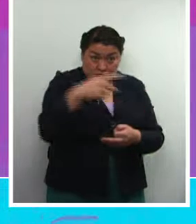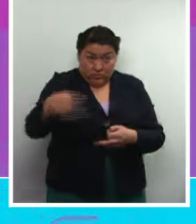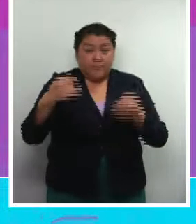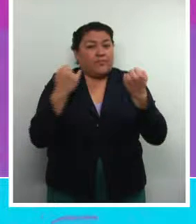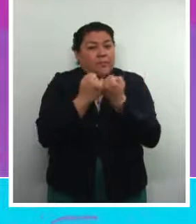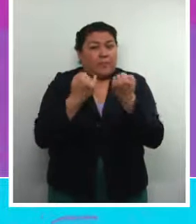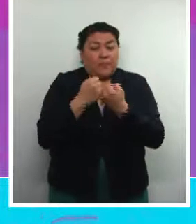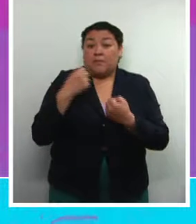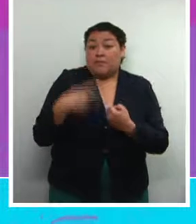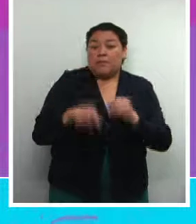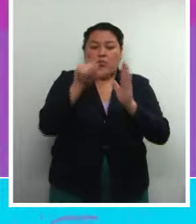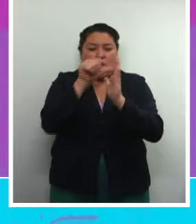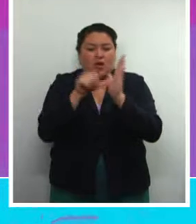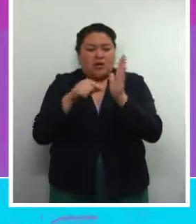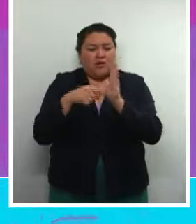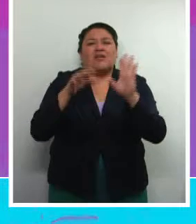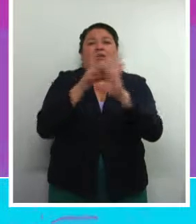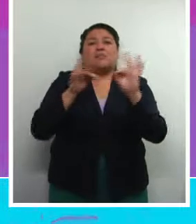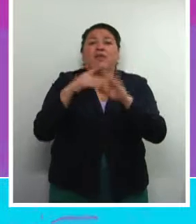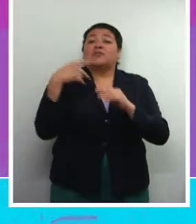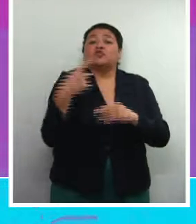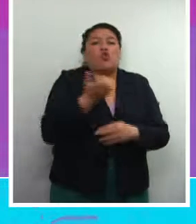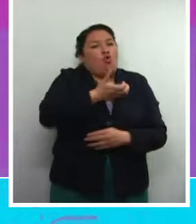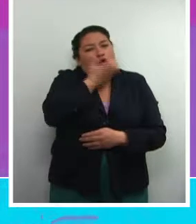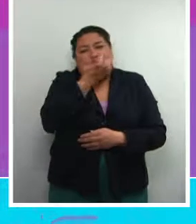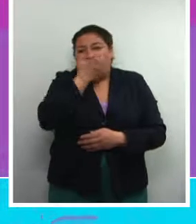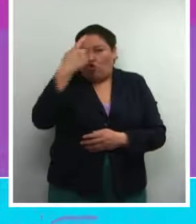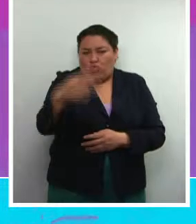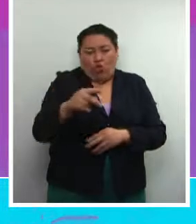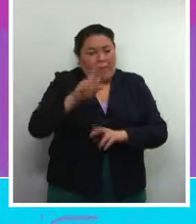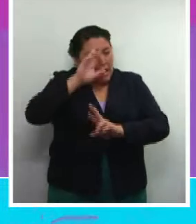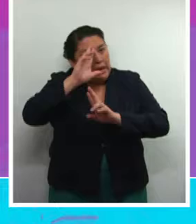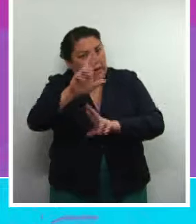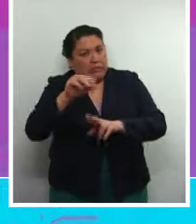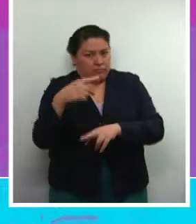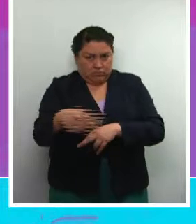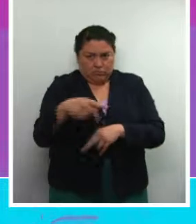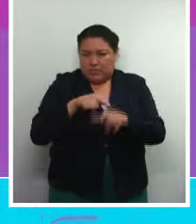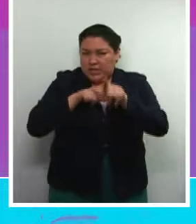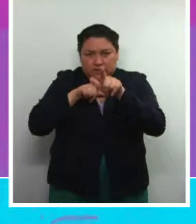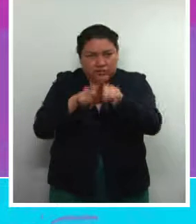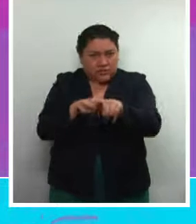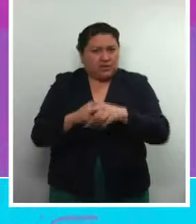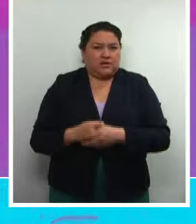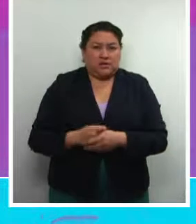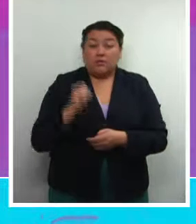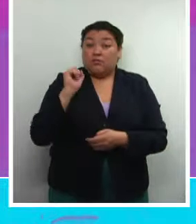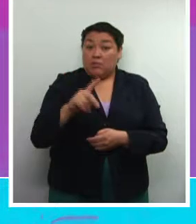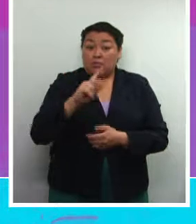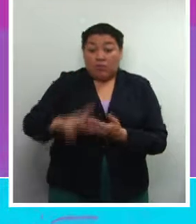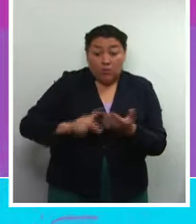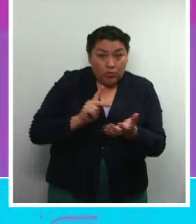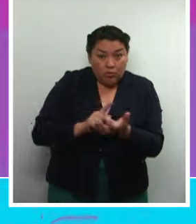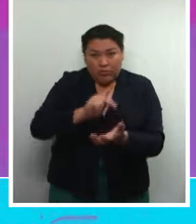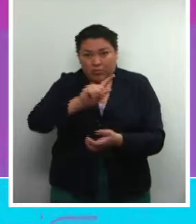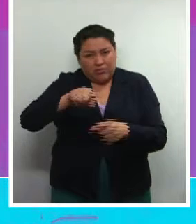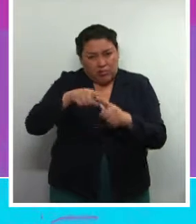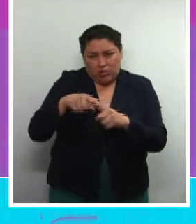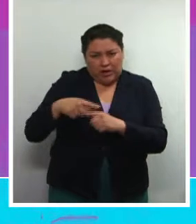a la autonomía, al desarrollo de los pueblos y comunidades indígenas y los barrios originarios,